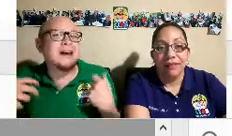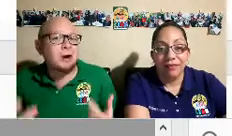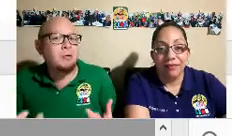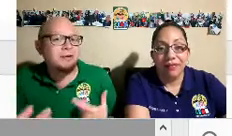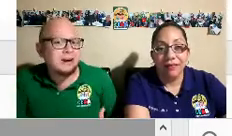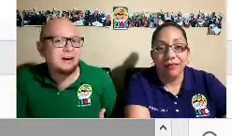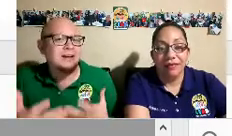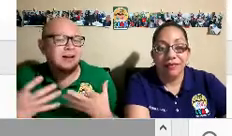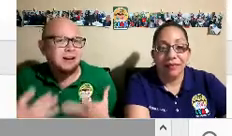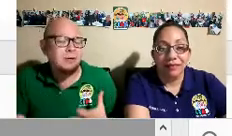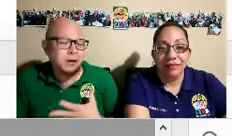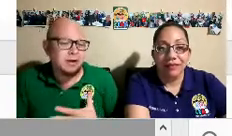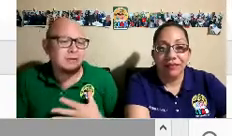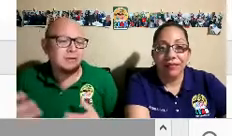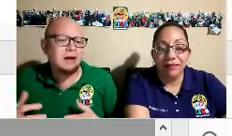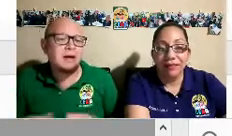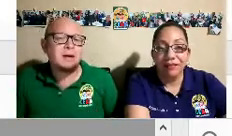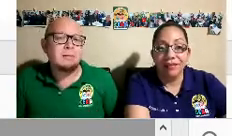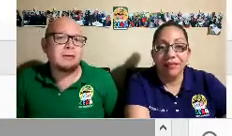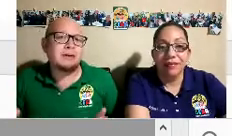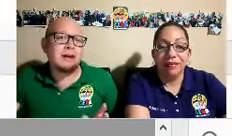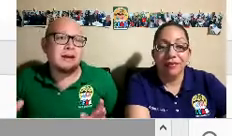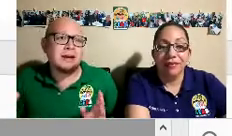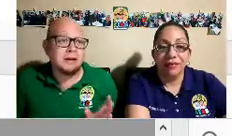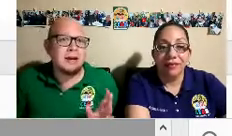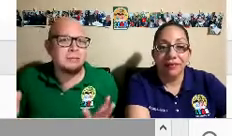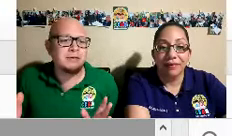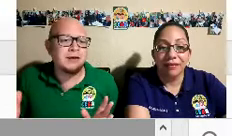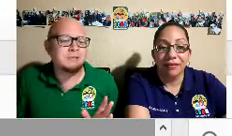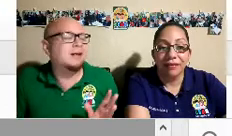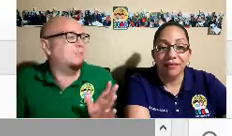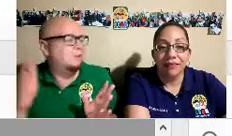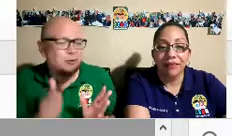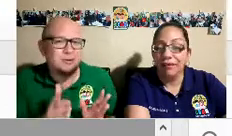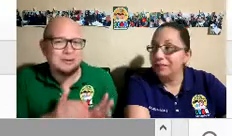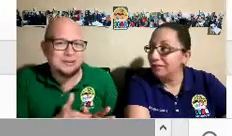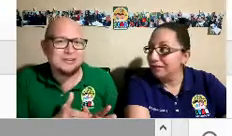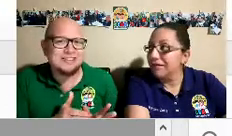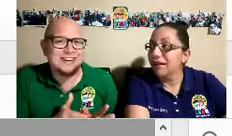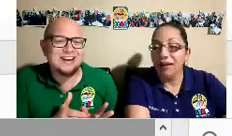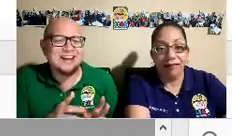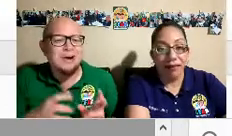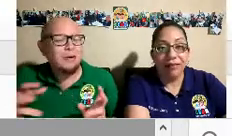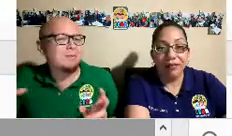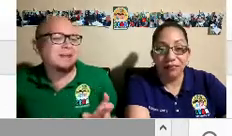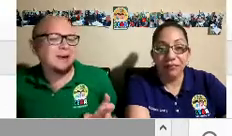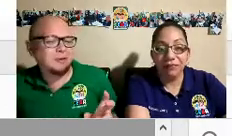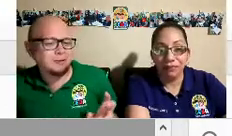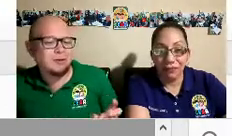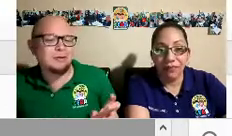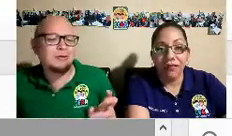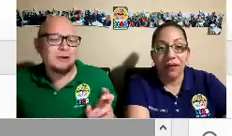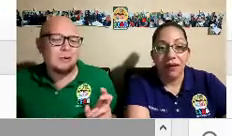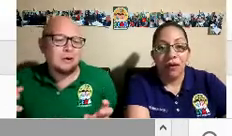que llegar a un mensaje en el que él o ella nos diga, bueno, es que elegí el lápiz que es el más corto de todos, ¿sale? Así es. O el más largo